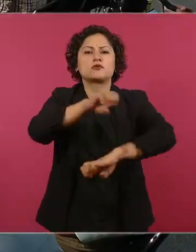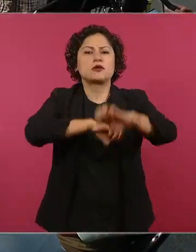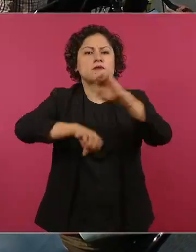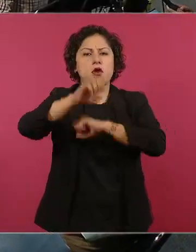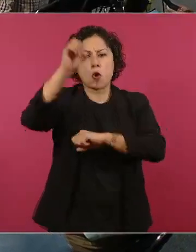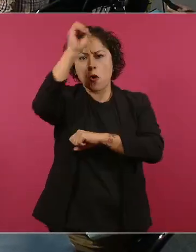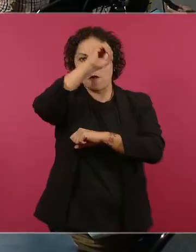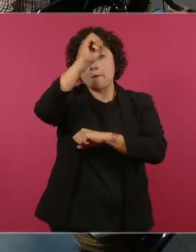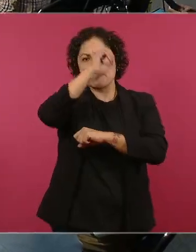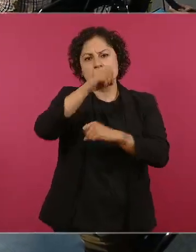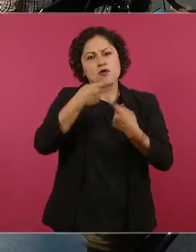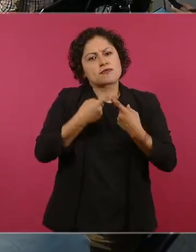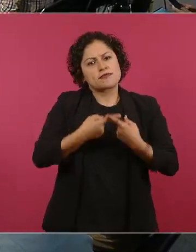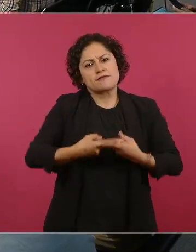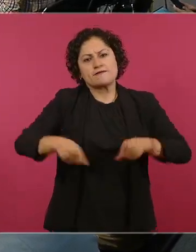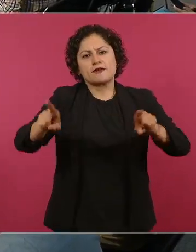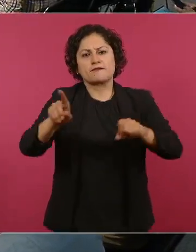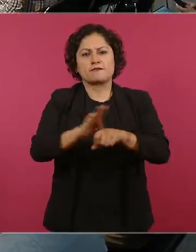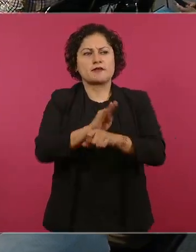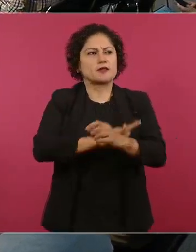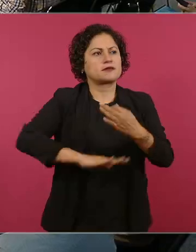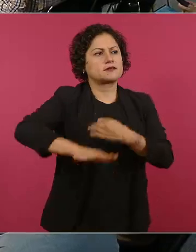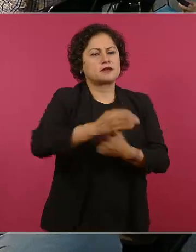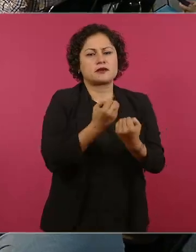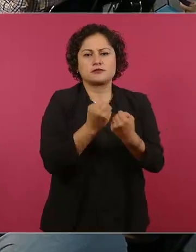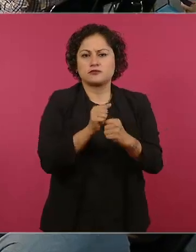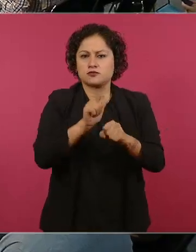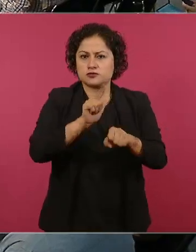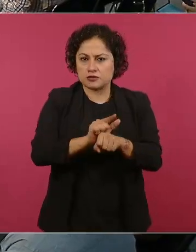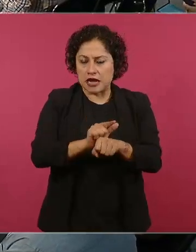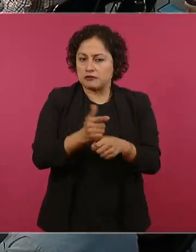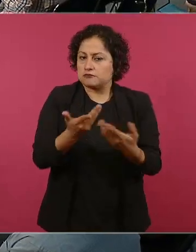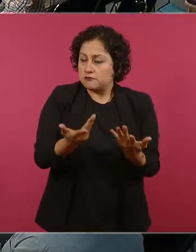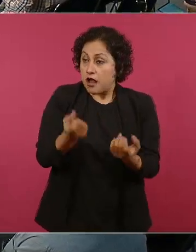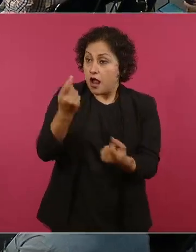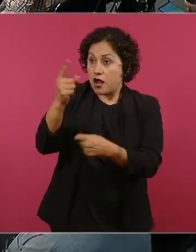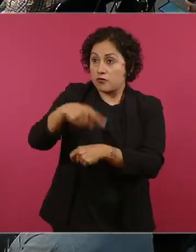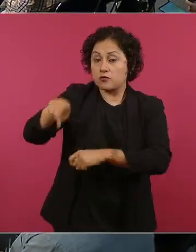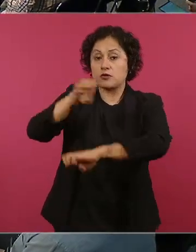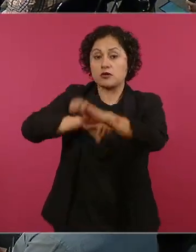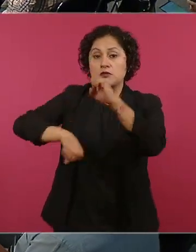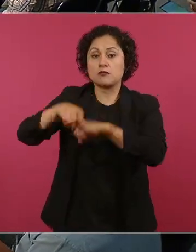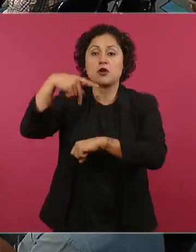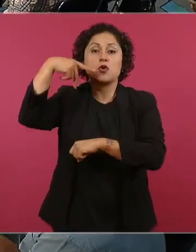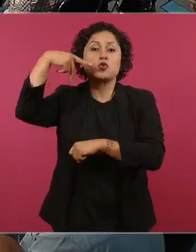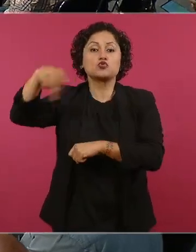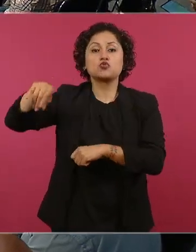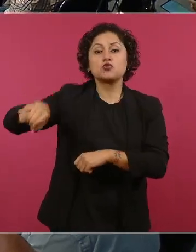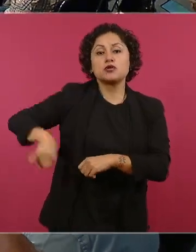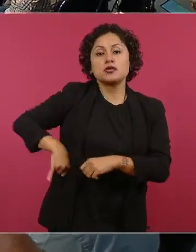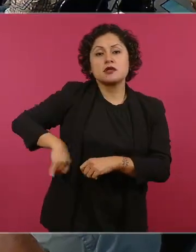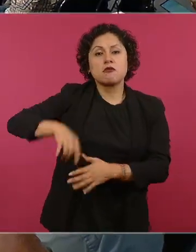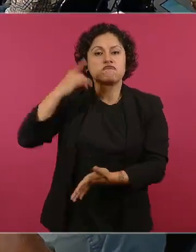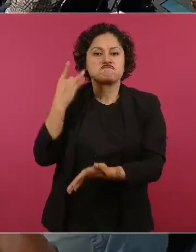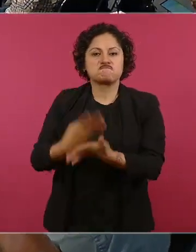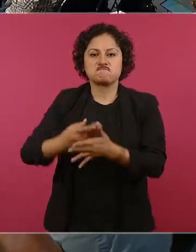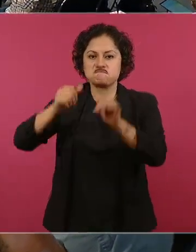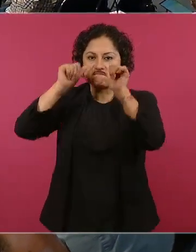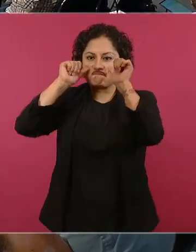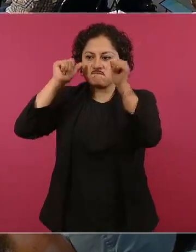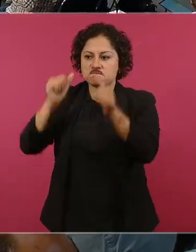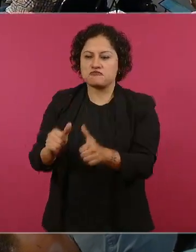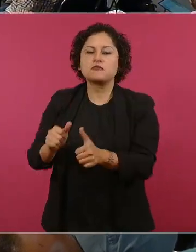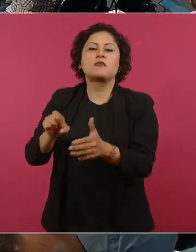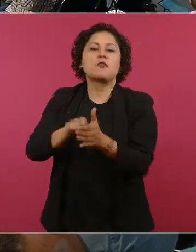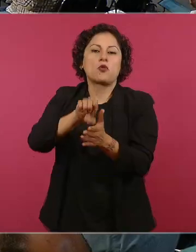contraria al bienestar social, que ellos solamente ven por sus propios intereses, porque en el caso particular de Claudio